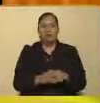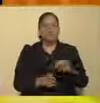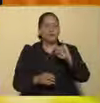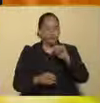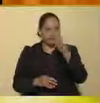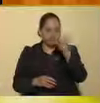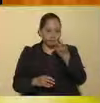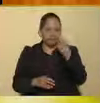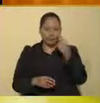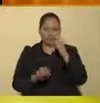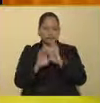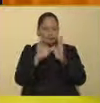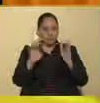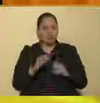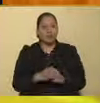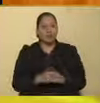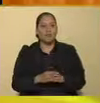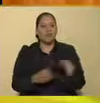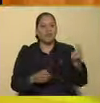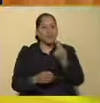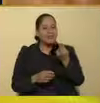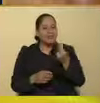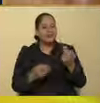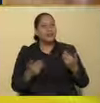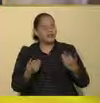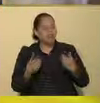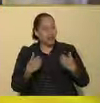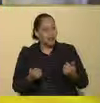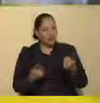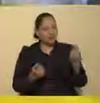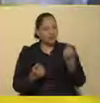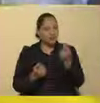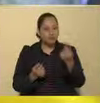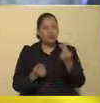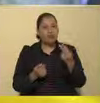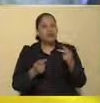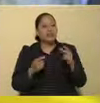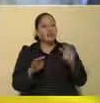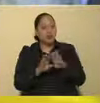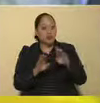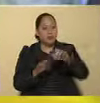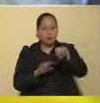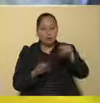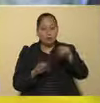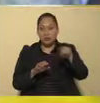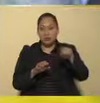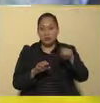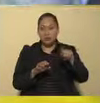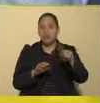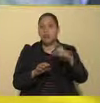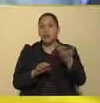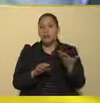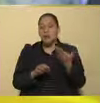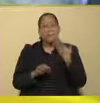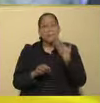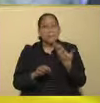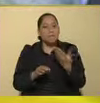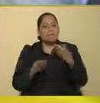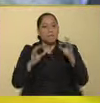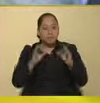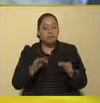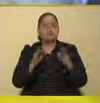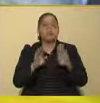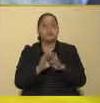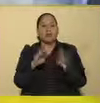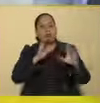sí. Yo creo que una de las cosas que también van a salvar el buen resultado es tener una